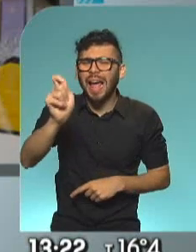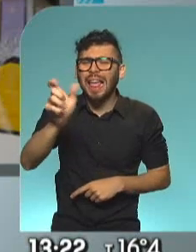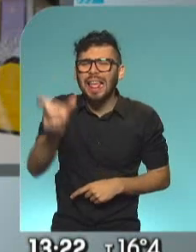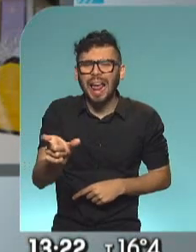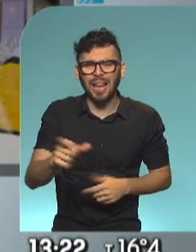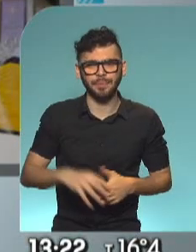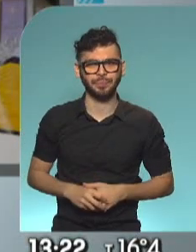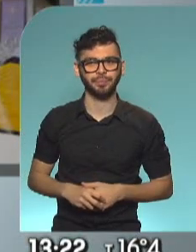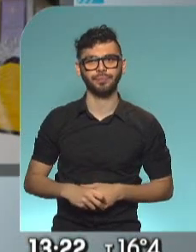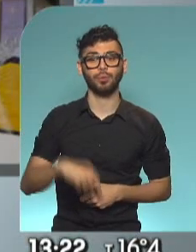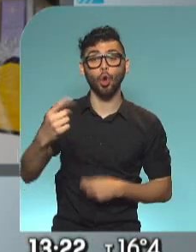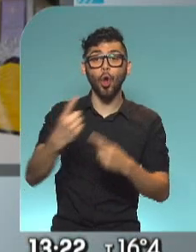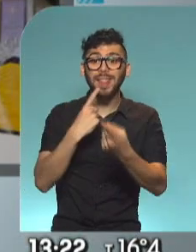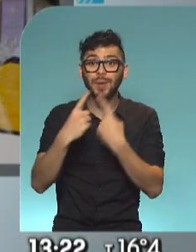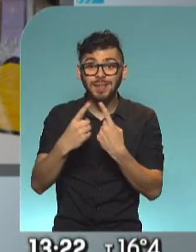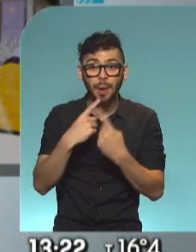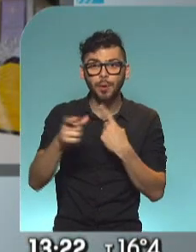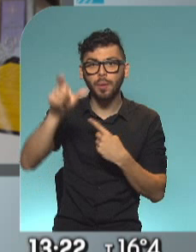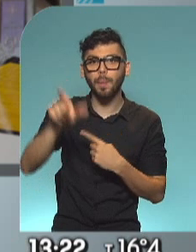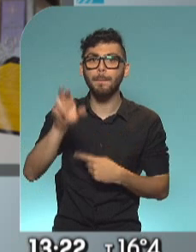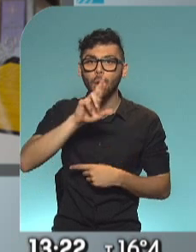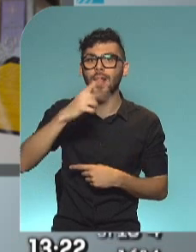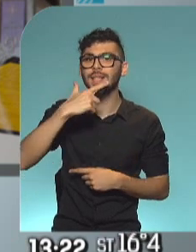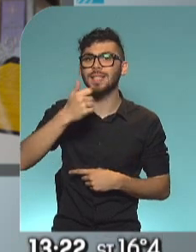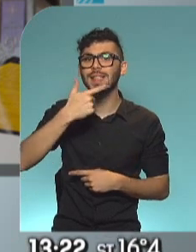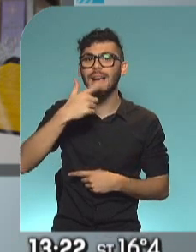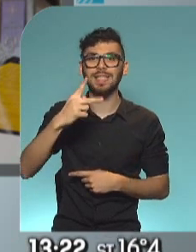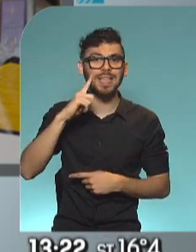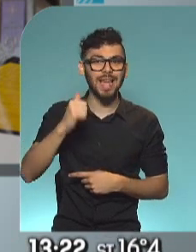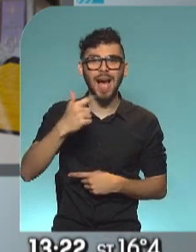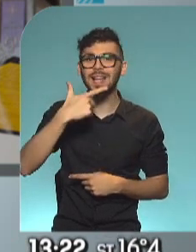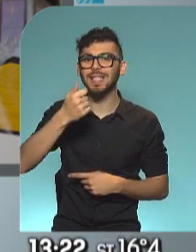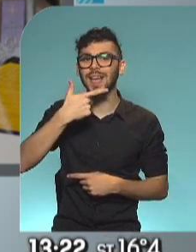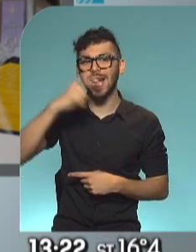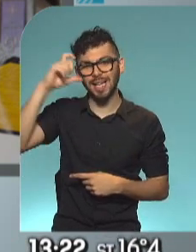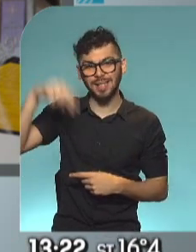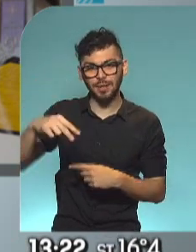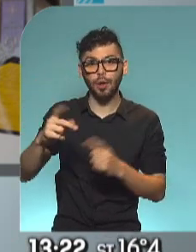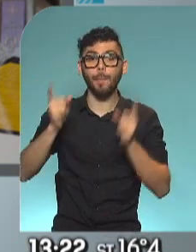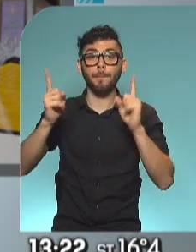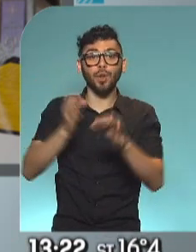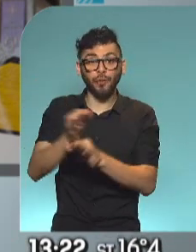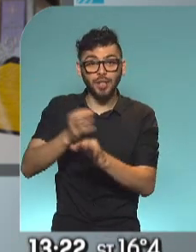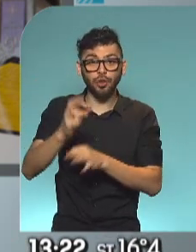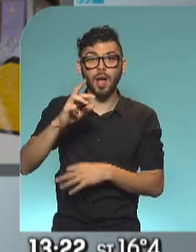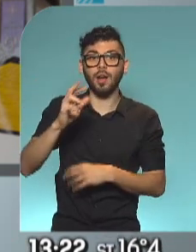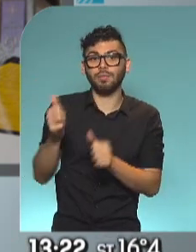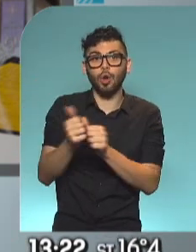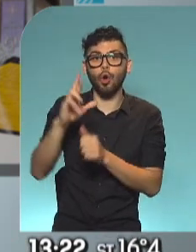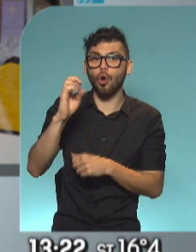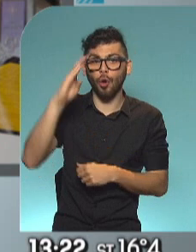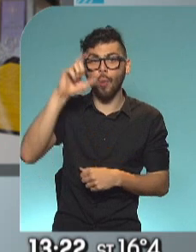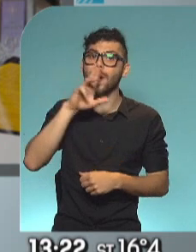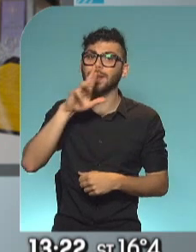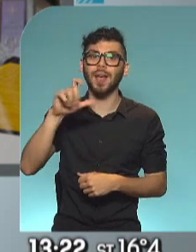Hoy entrevistamos a la socióloga y escritora Saskia Sassen, profesora de cátedra Robert Lynn en la Universidad de Columbia, Premio Príncipe de